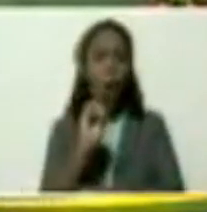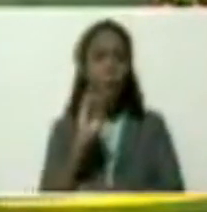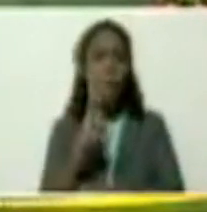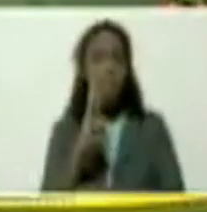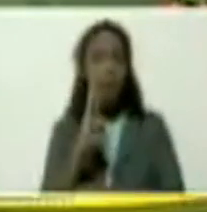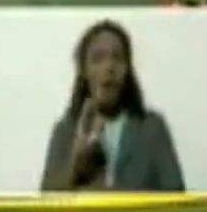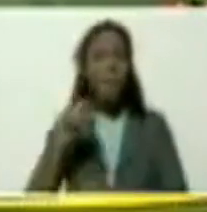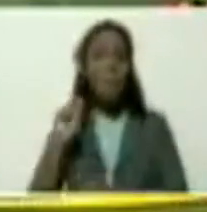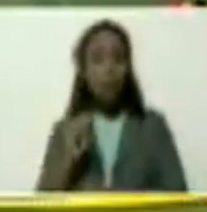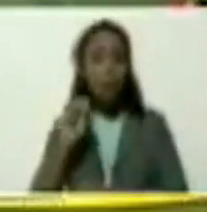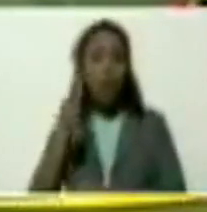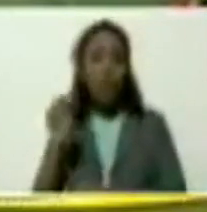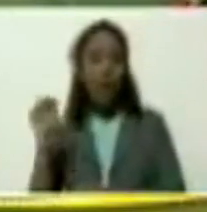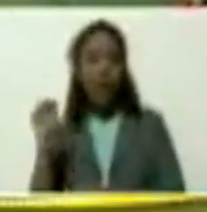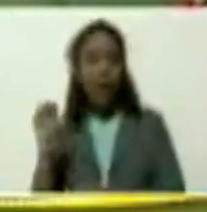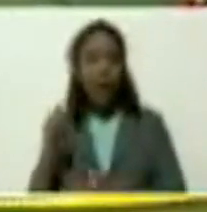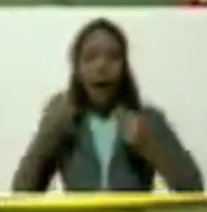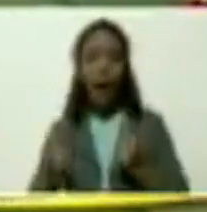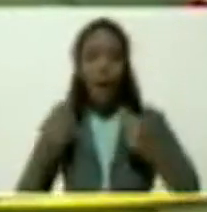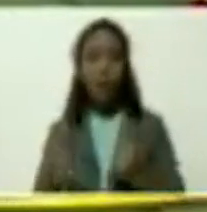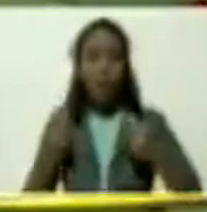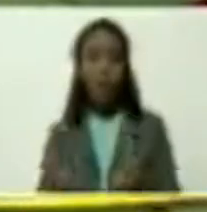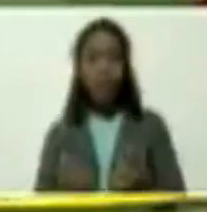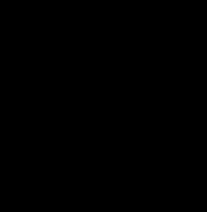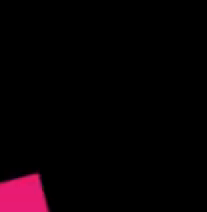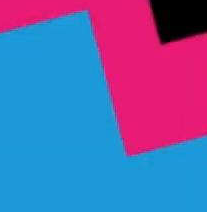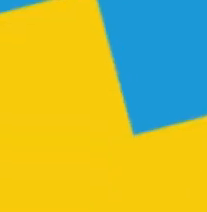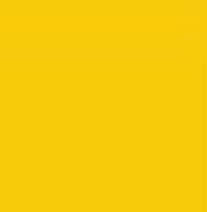www.emprenderjuntos.gov.be. Activado.